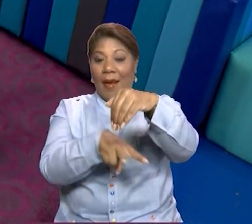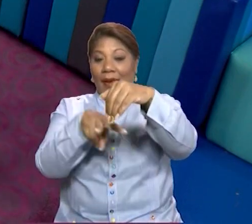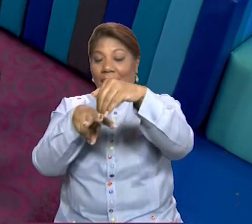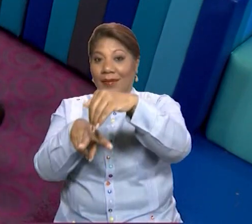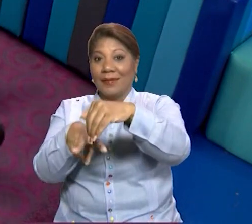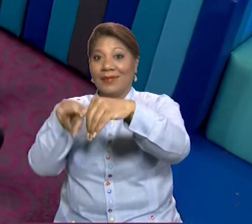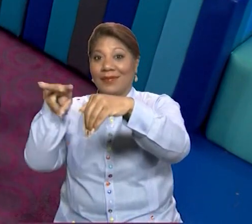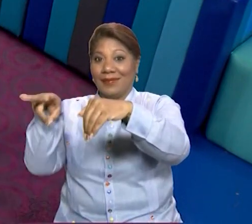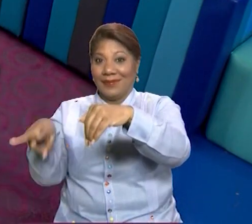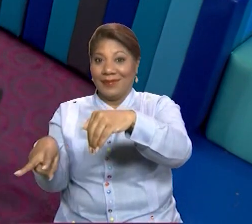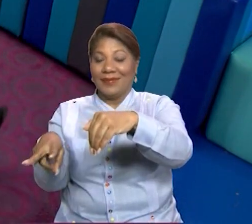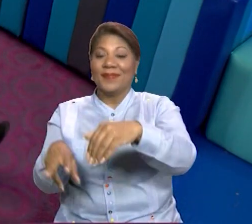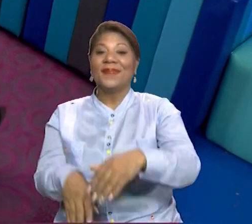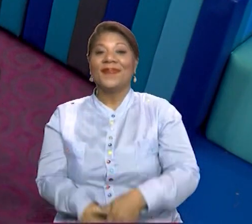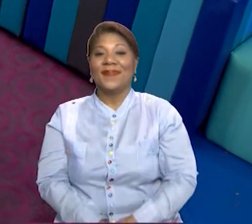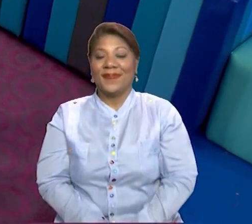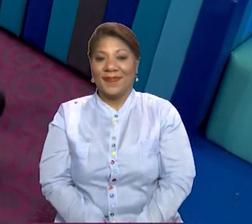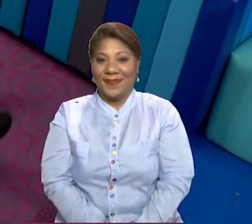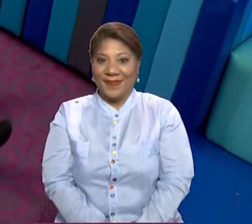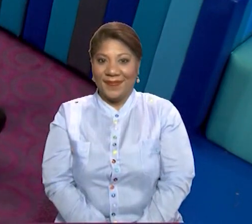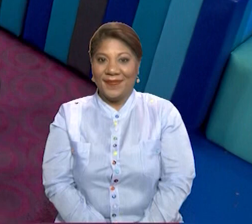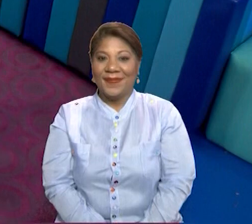1, 2, 1, 2, 1, 2, 1, 2, 1, 2, 1, 2. Una más.